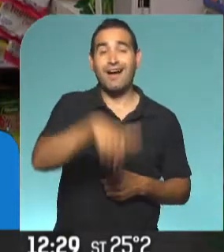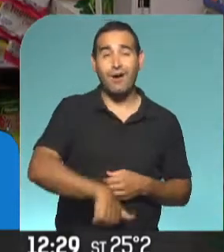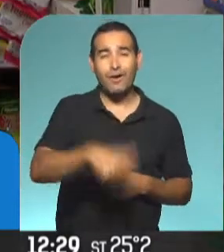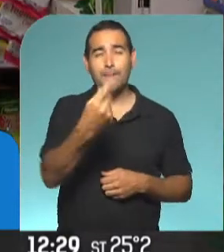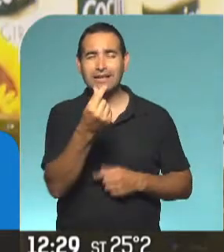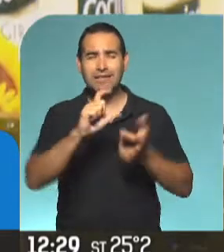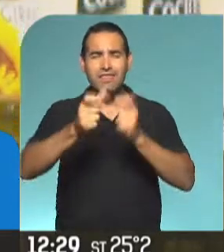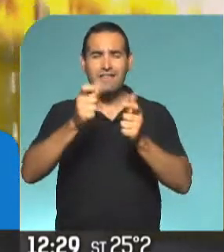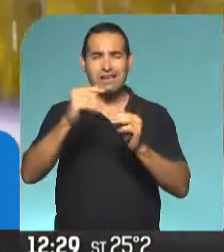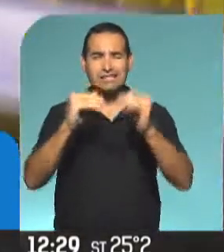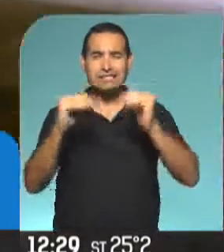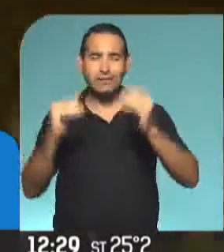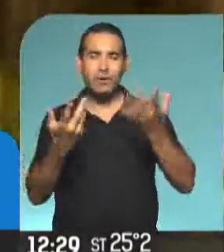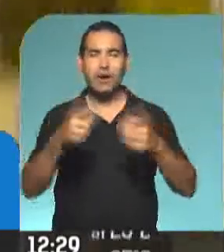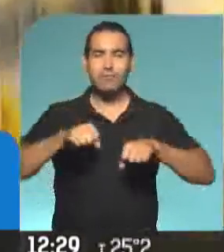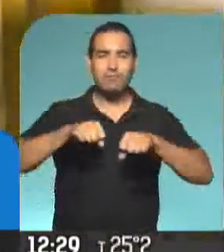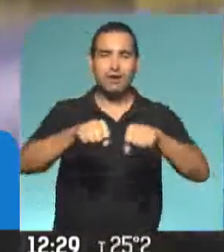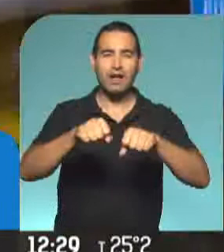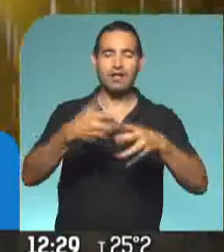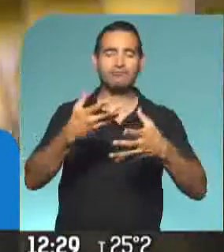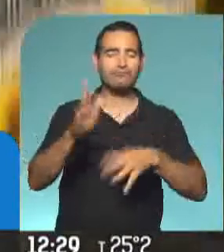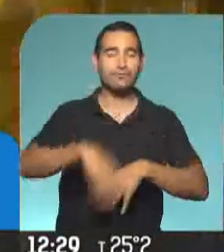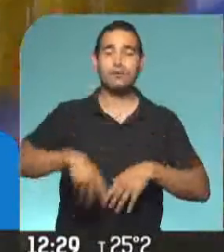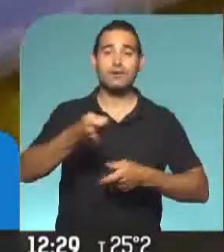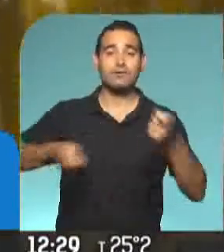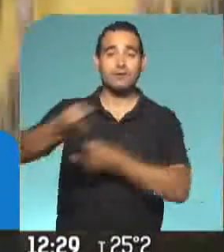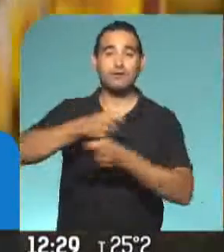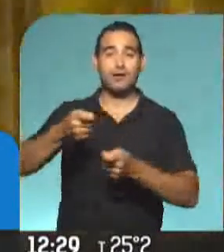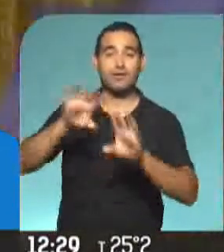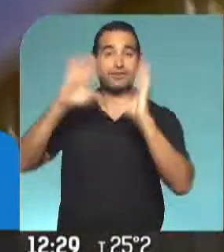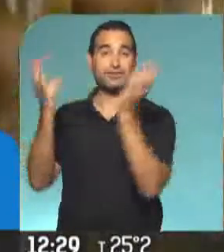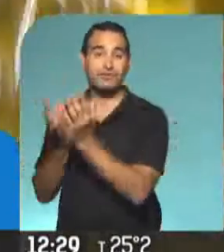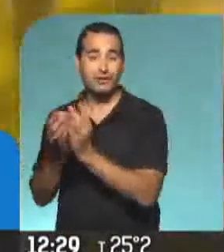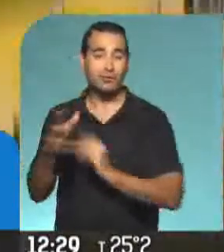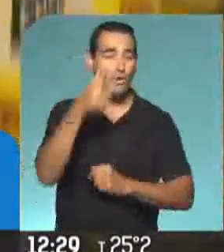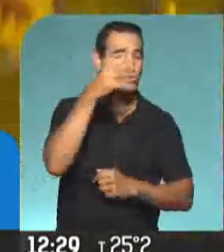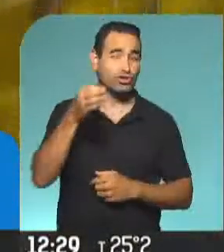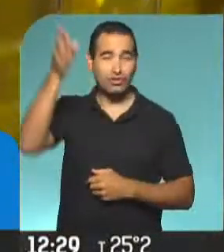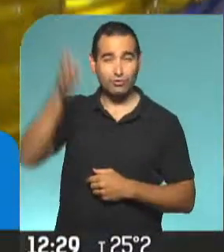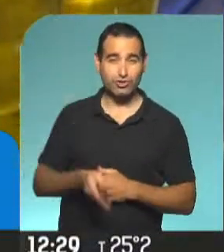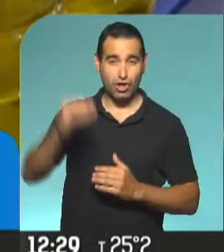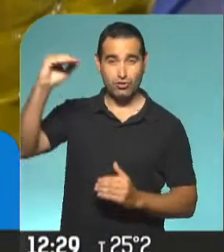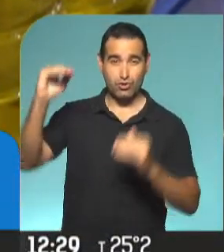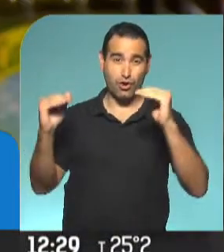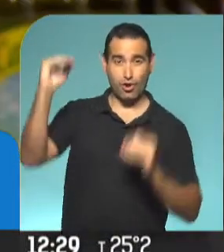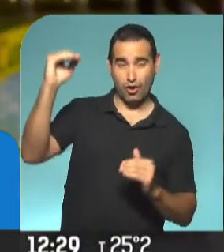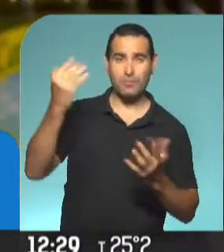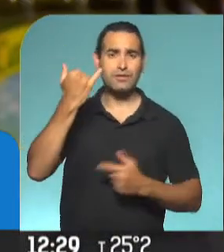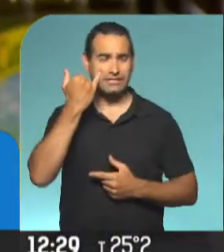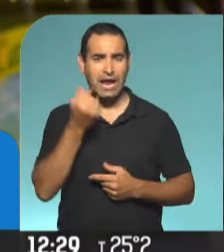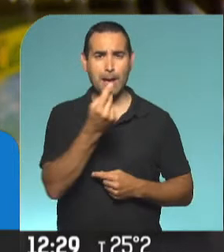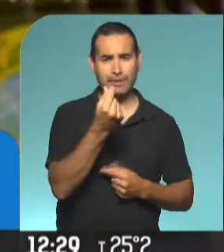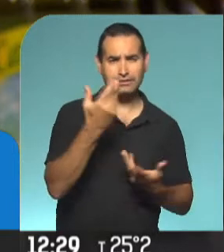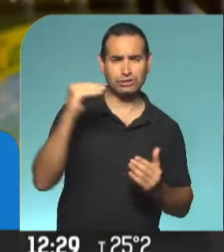de precios que hay con el mercado internacional del aceite de girasol es alrededor del 80 por ciento es decir que ya están los pesos acoplados